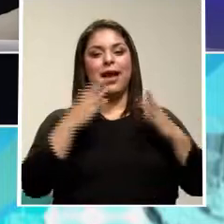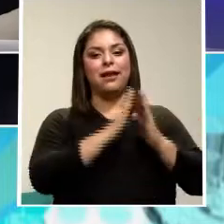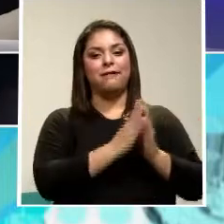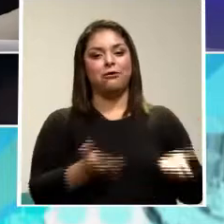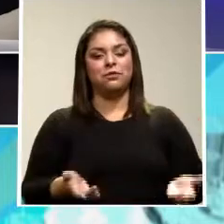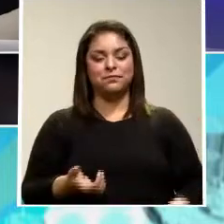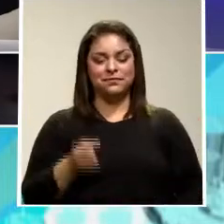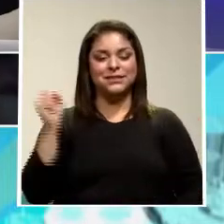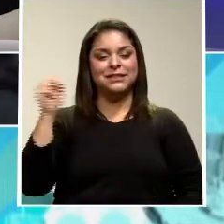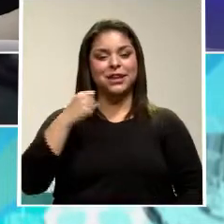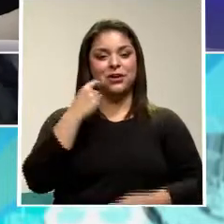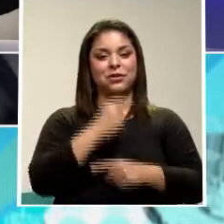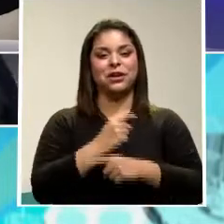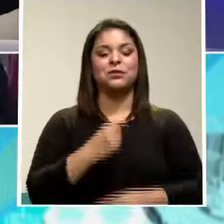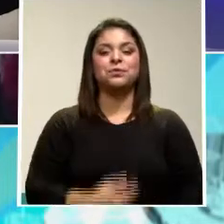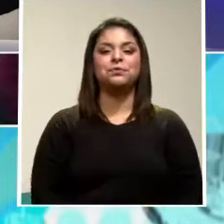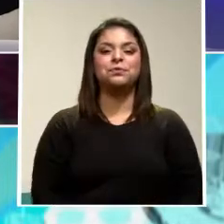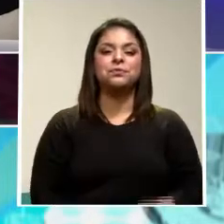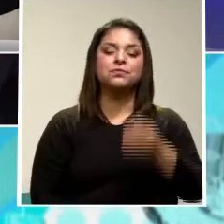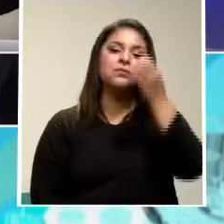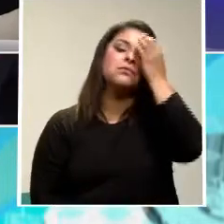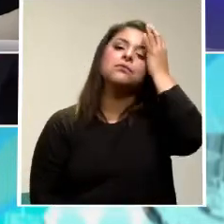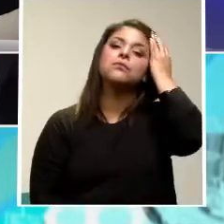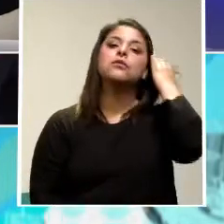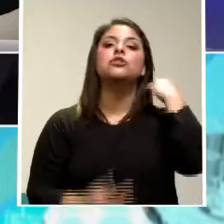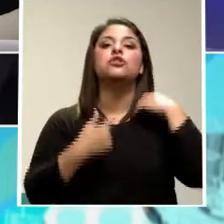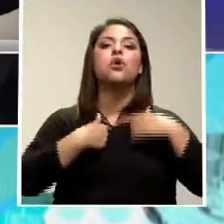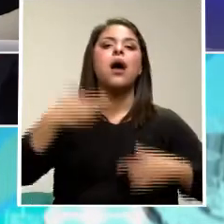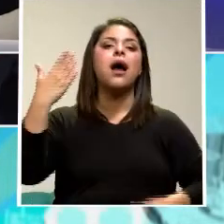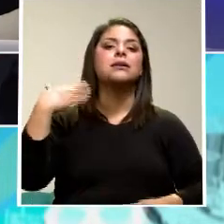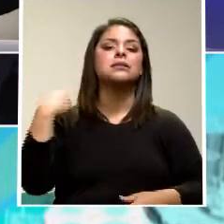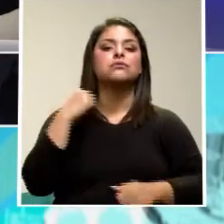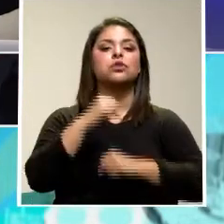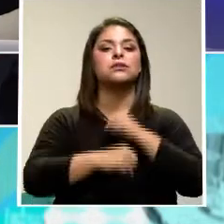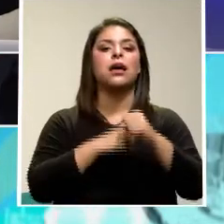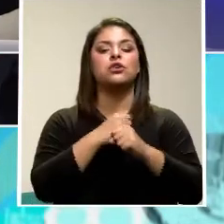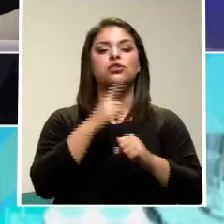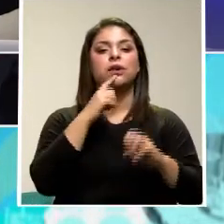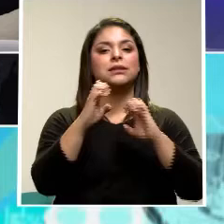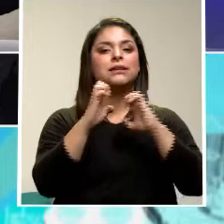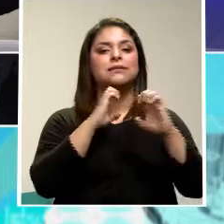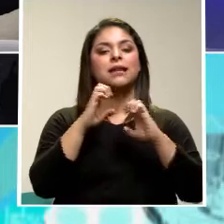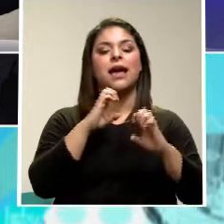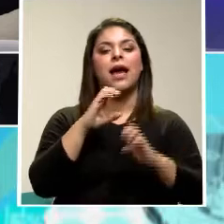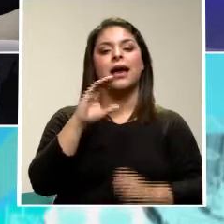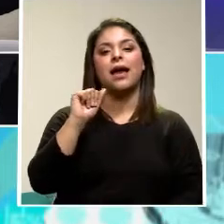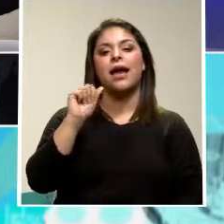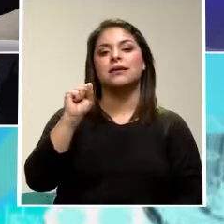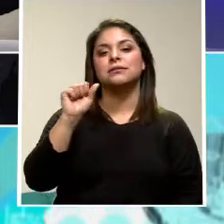exactamente. Hace muchos años entrevisté a Bioy Casares